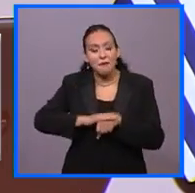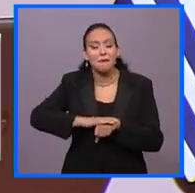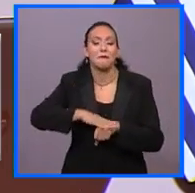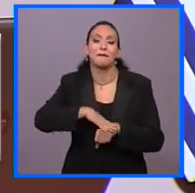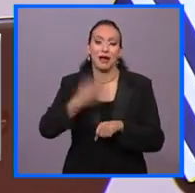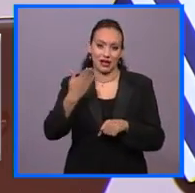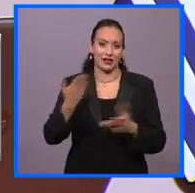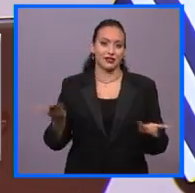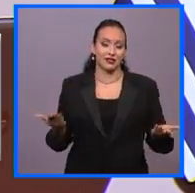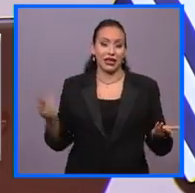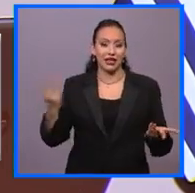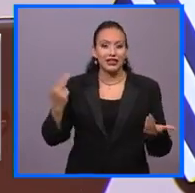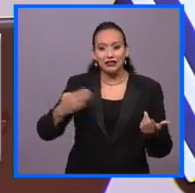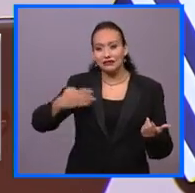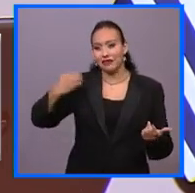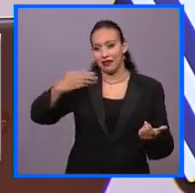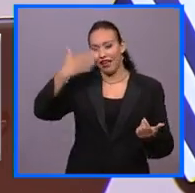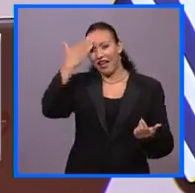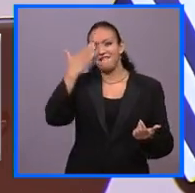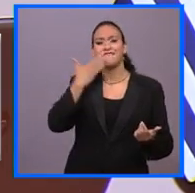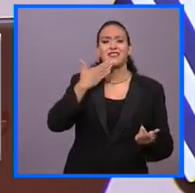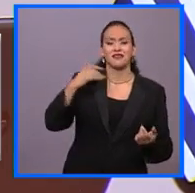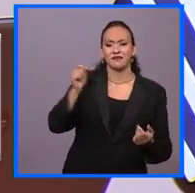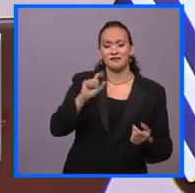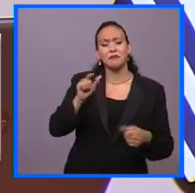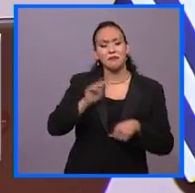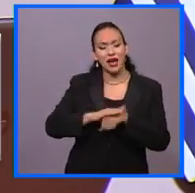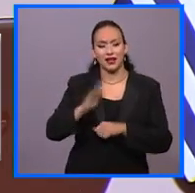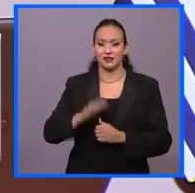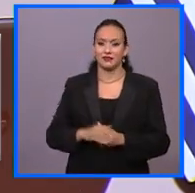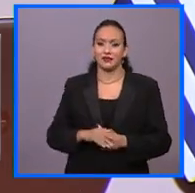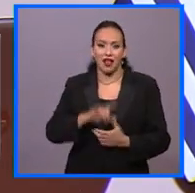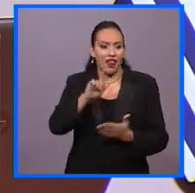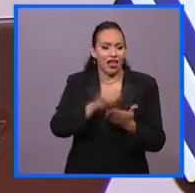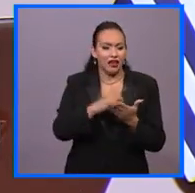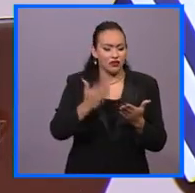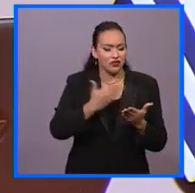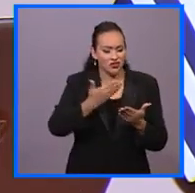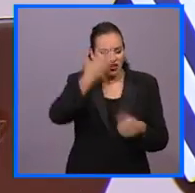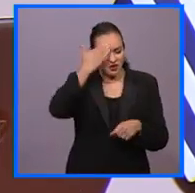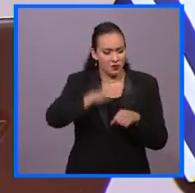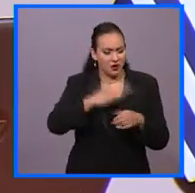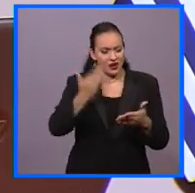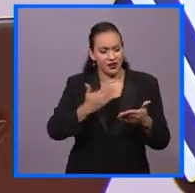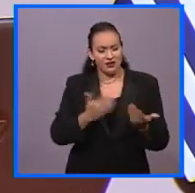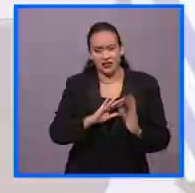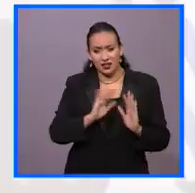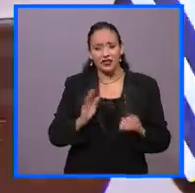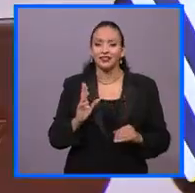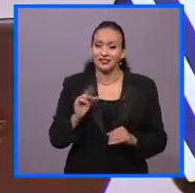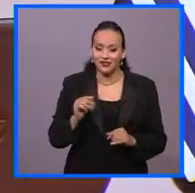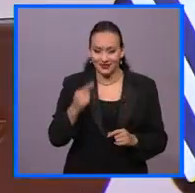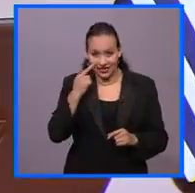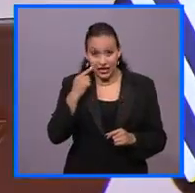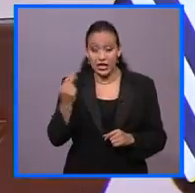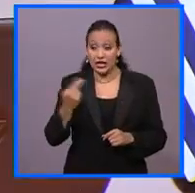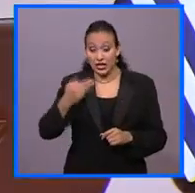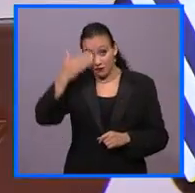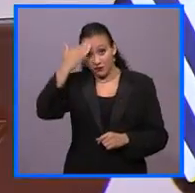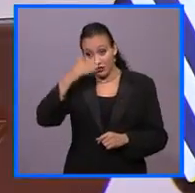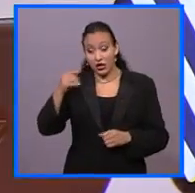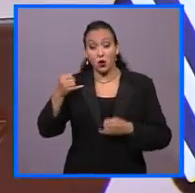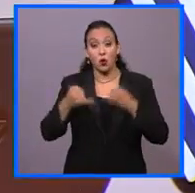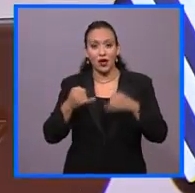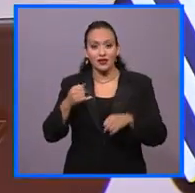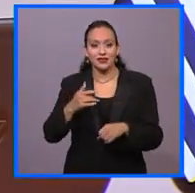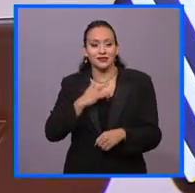requieren otras aptitudes. De ahí la necesidad de que formemos también en habilidades socioemocionales. Vivimos permanentemente en